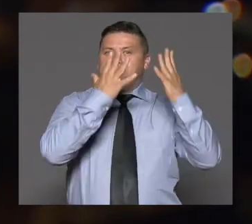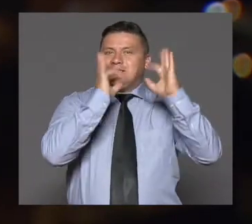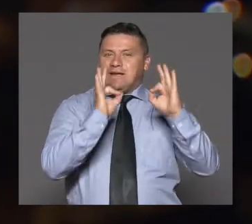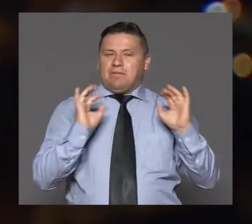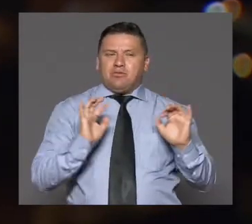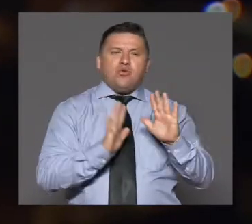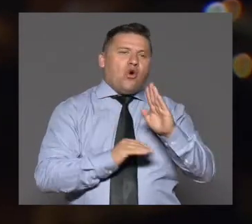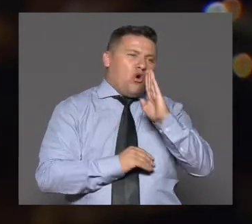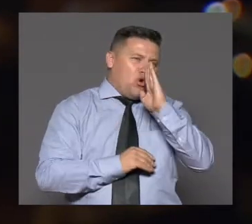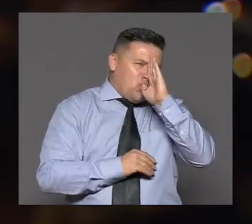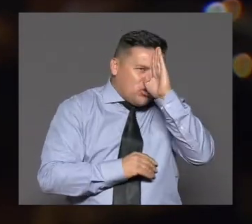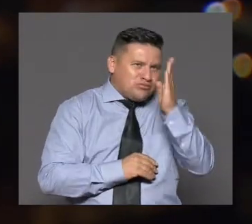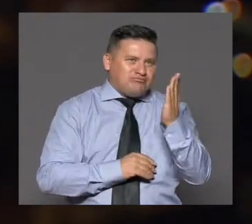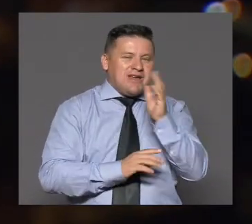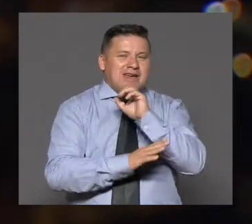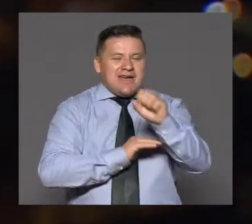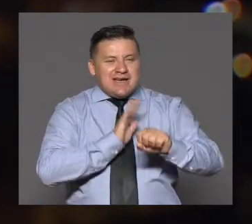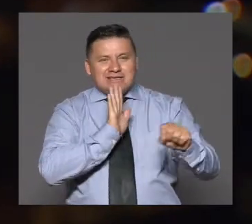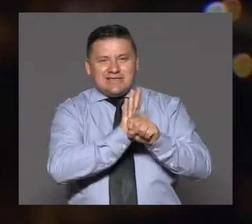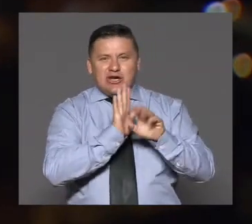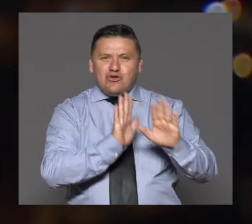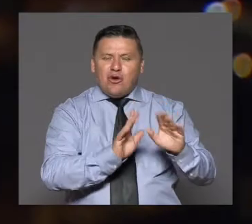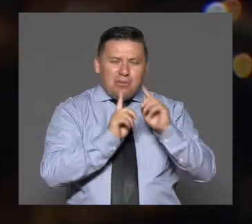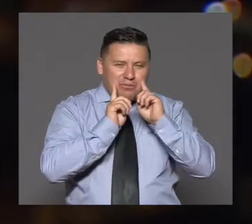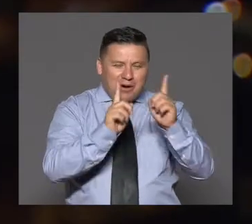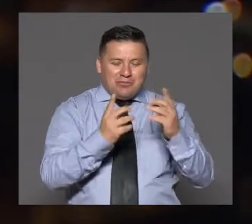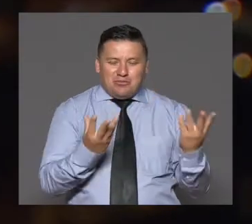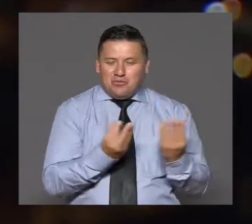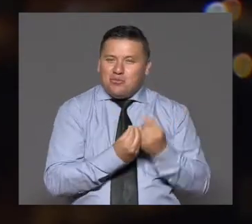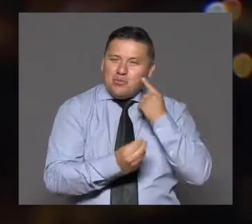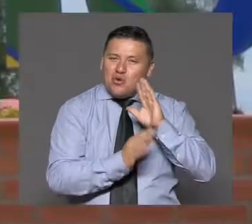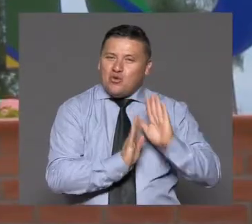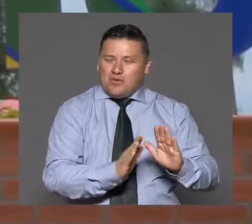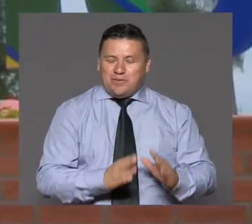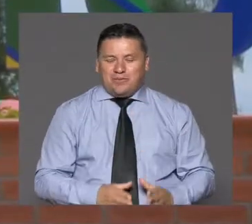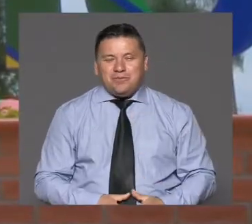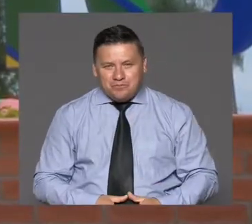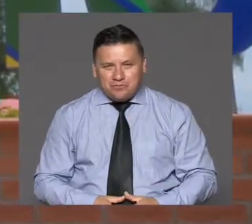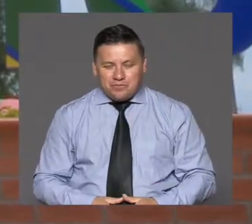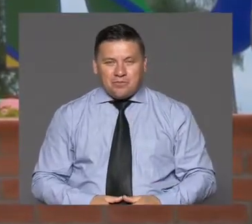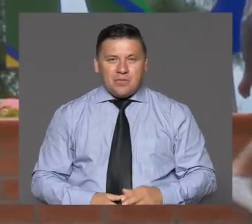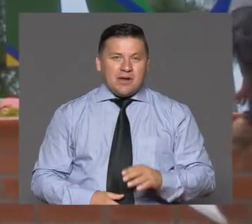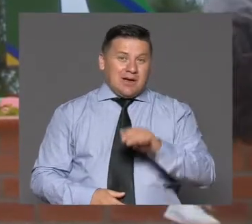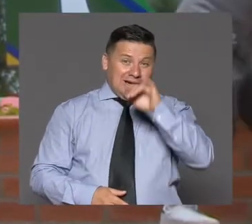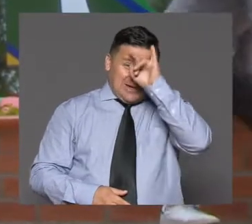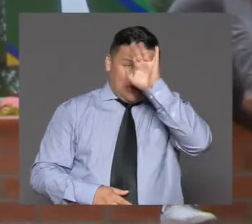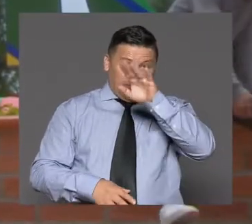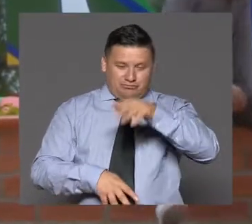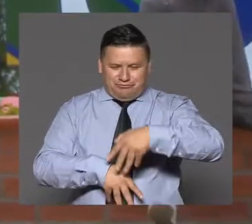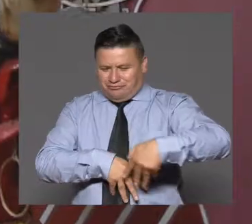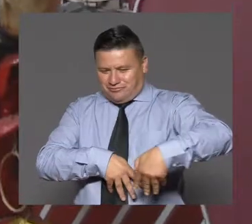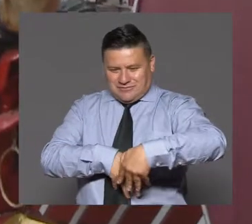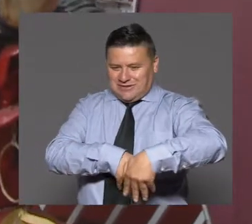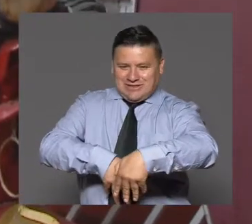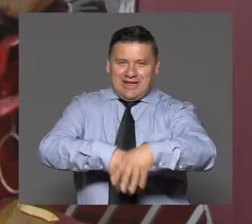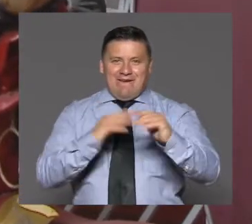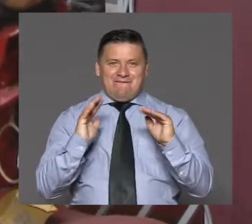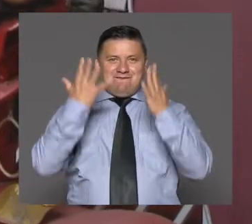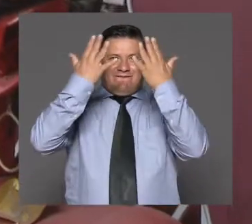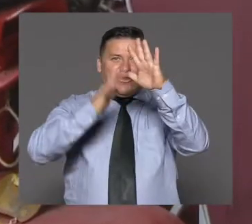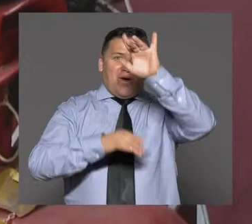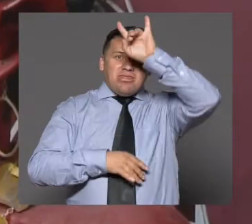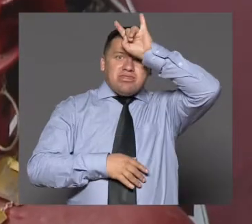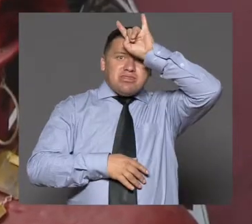reúne costumbres y símbolos de la cultura popular. Veamos. El Carnaval de Río Sucio, conocido también como el Festival del